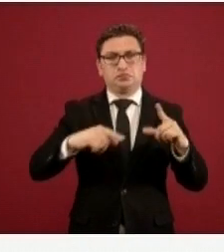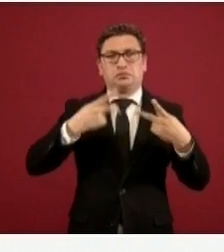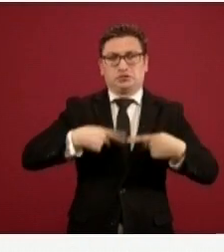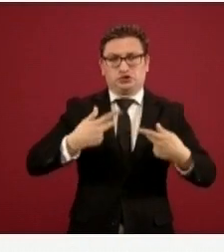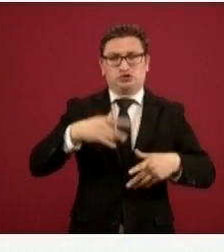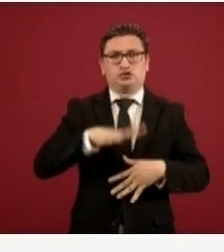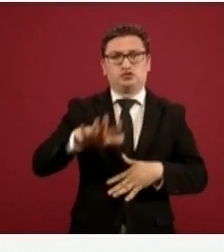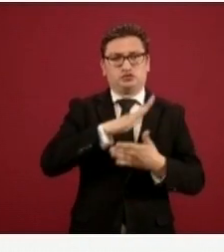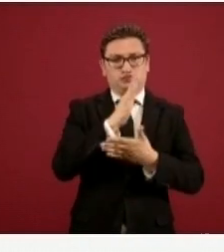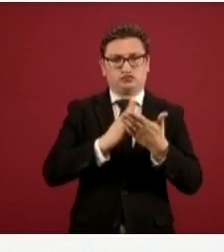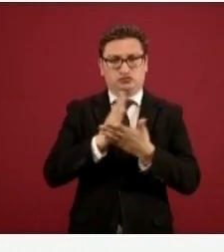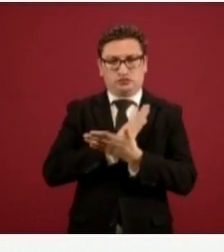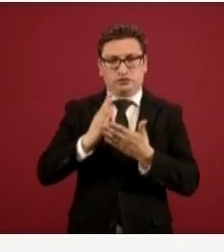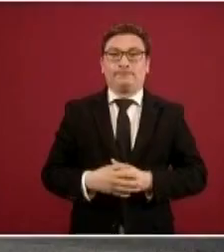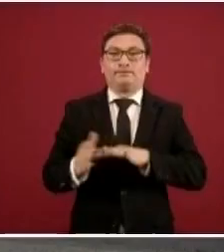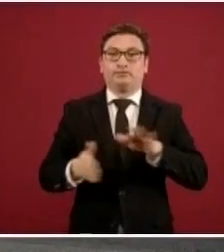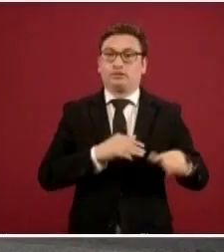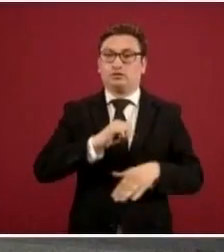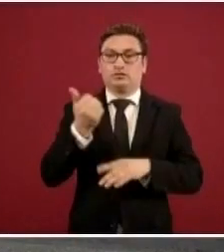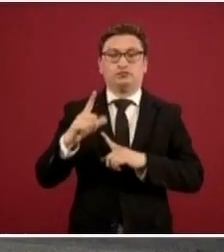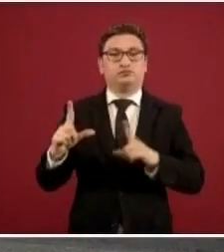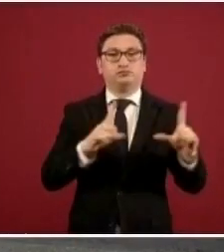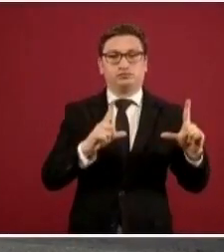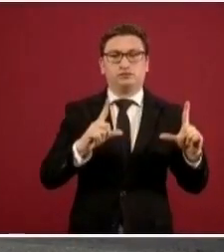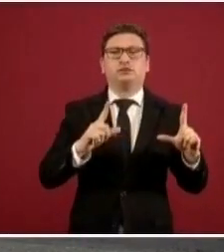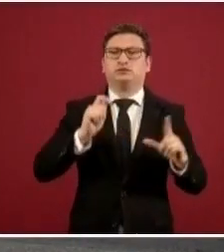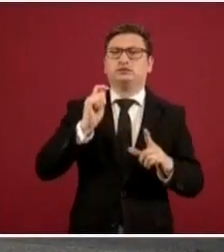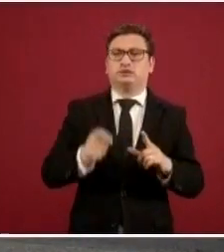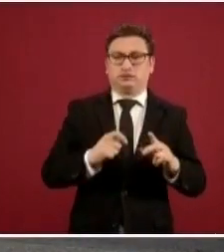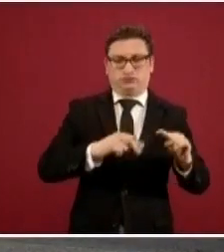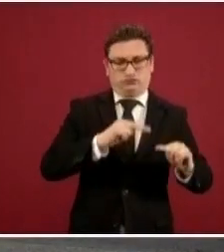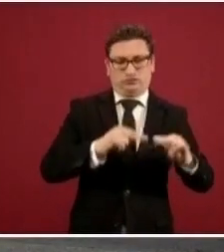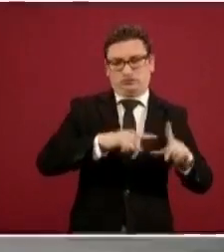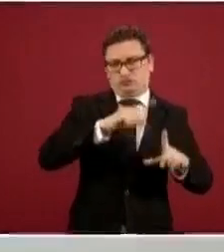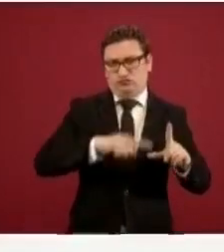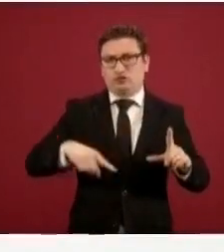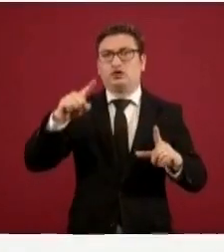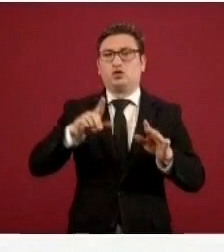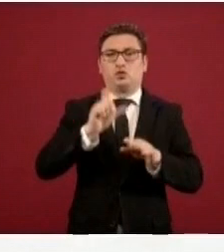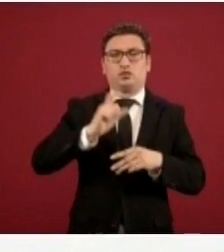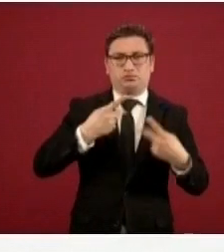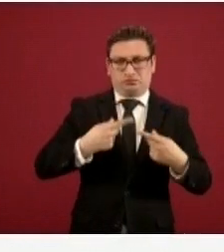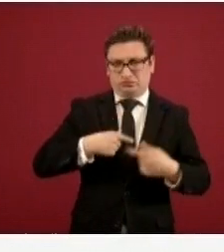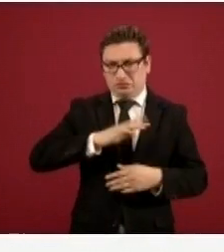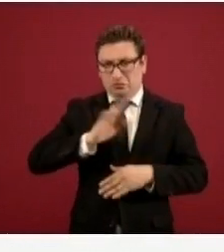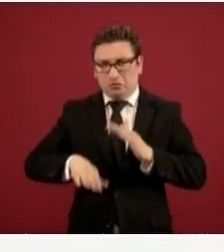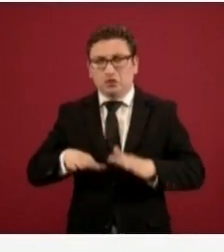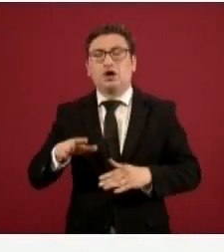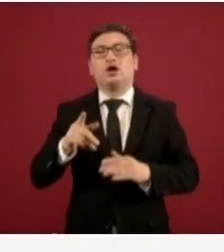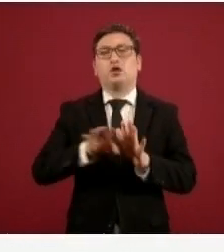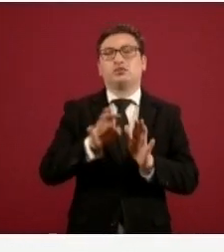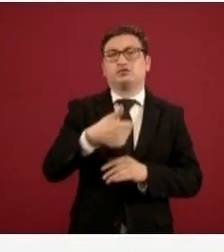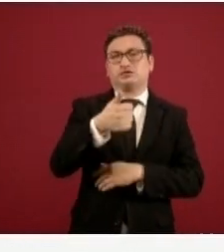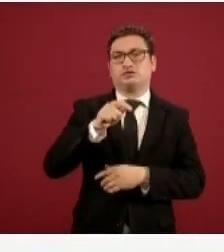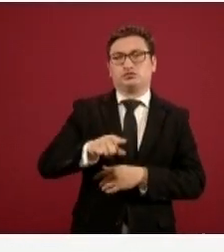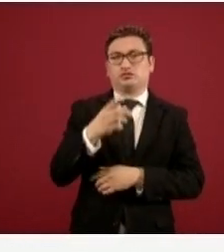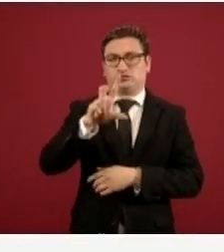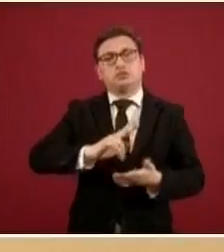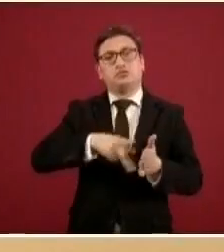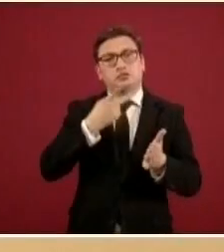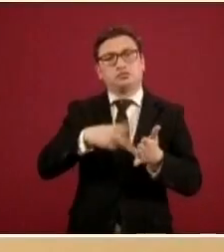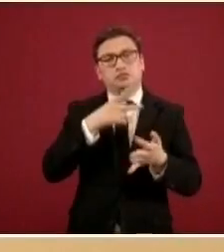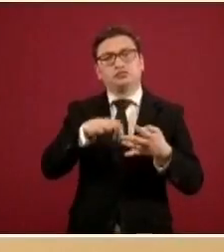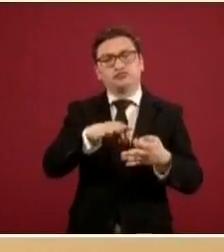los casos confirmados y en la medida que se incremente el número de personas recuperadas se logrará una inmunidad de rebaño que